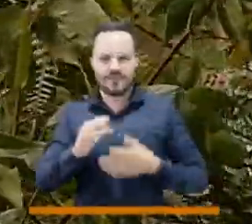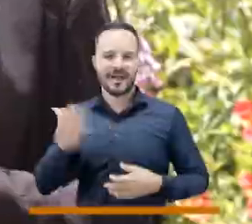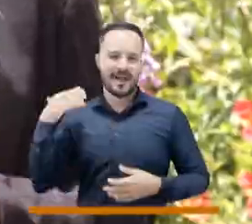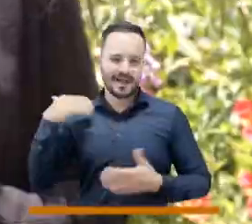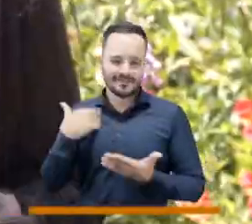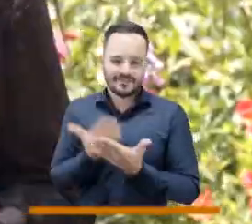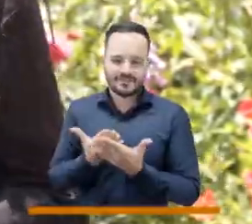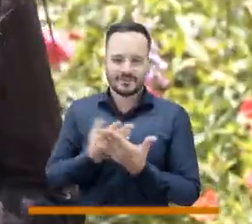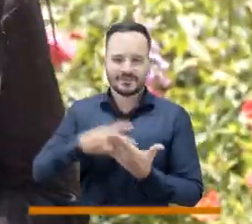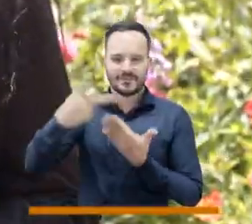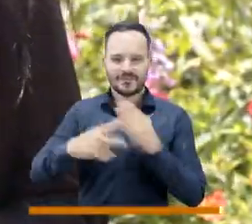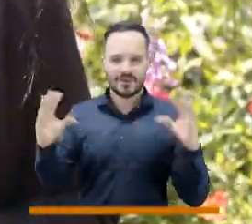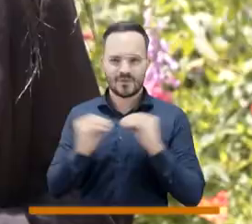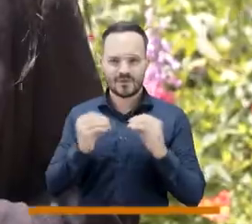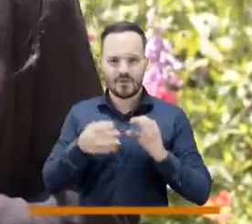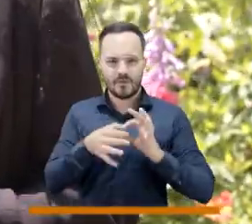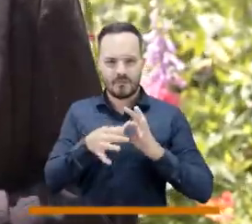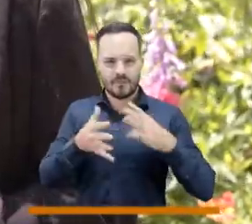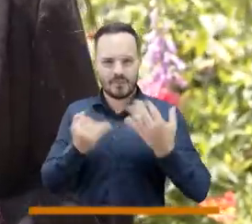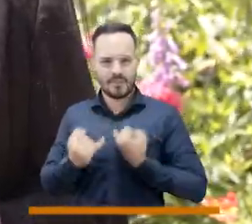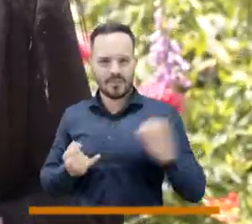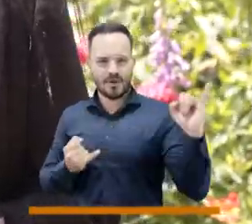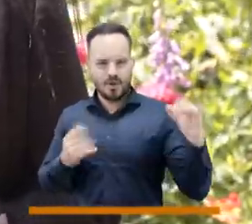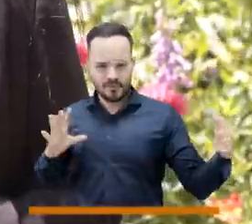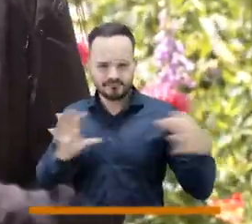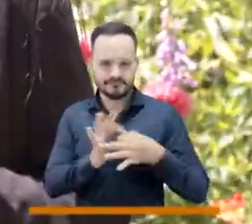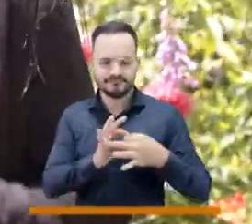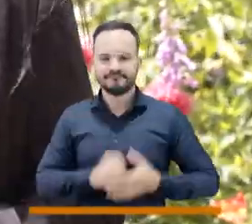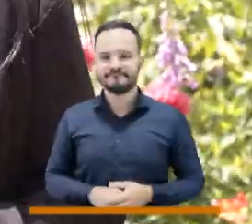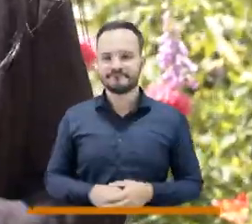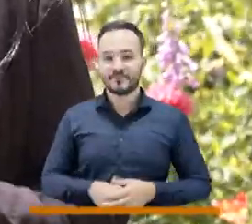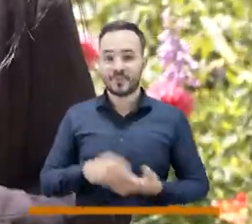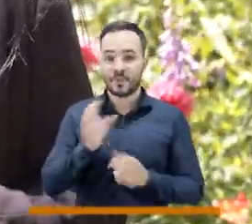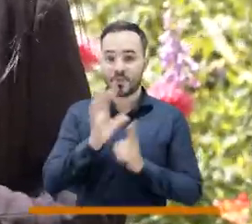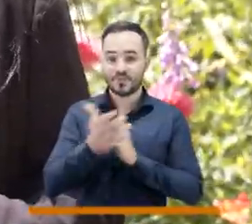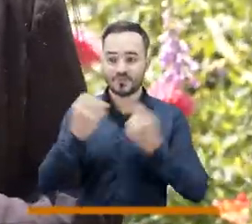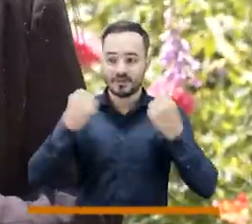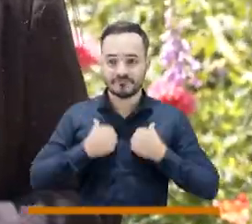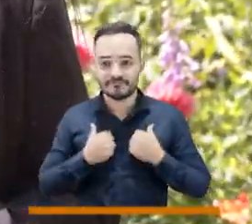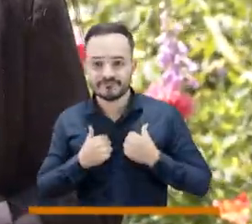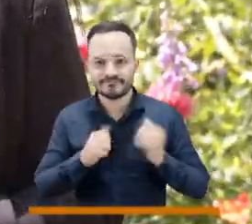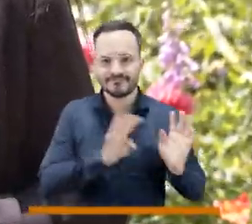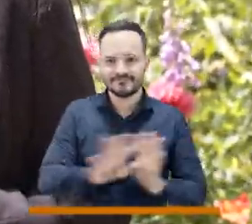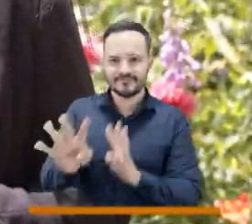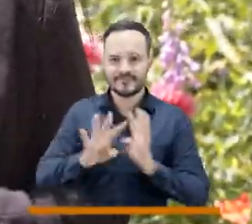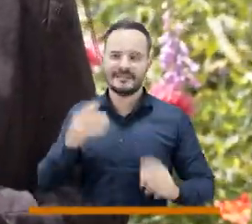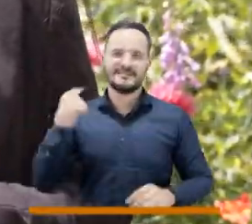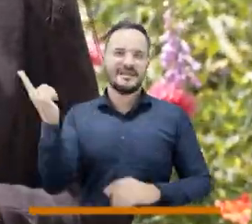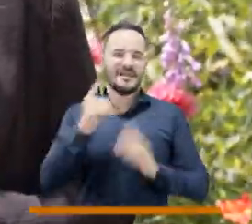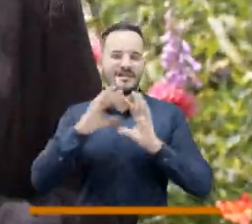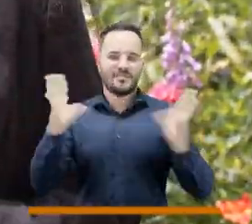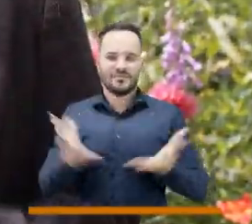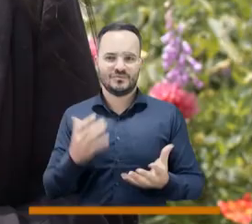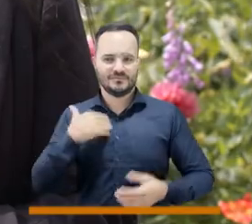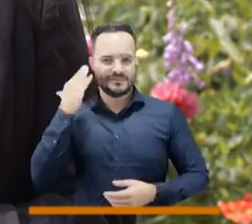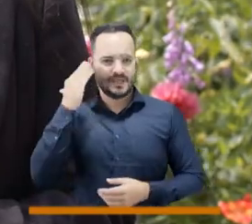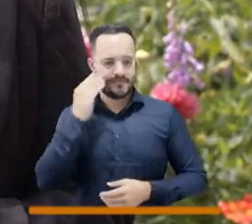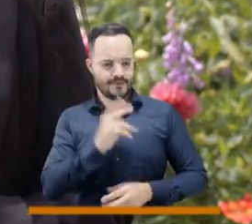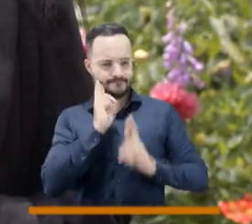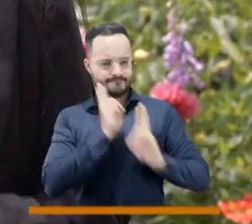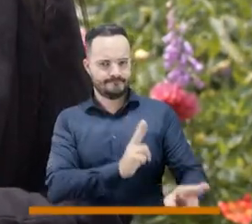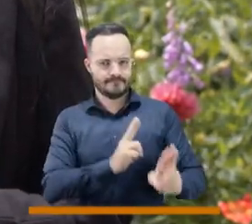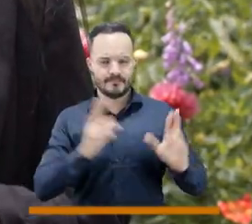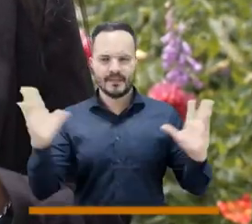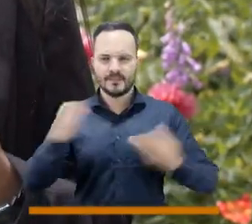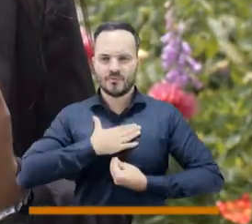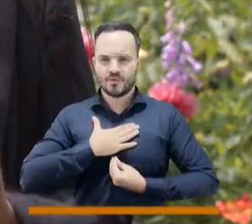Medellín. Nuestra cultura silletera hoy es reconocida como patrimonio inmaterial de la nación, donde tenemos una gran responsabilidad